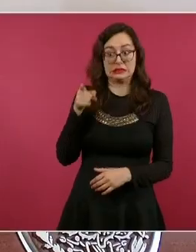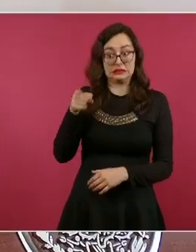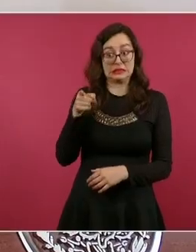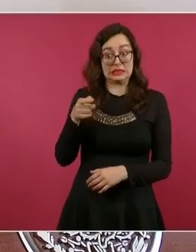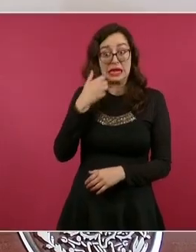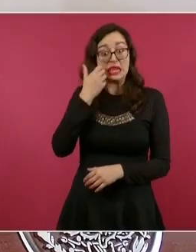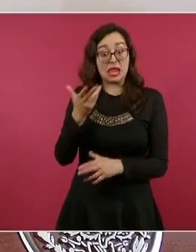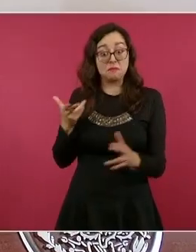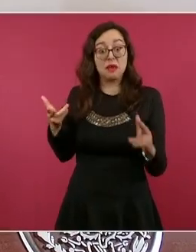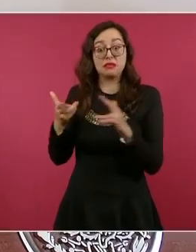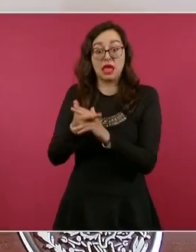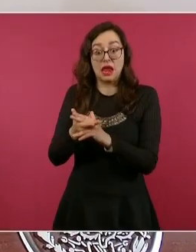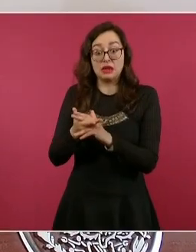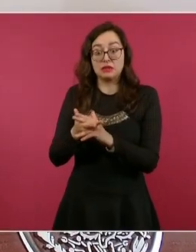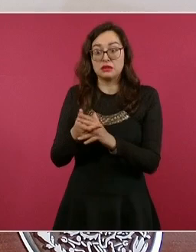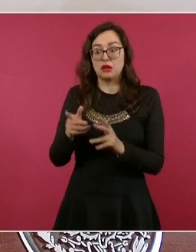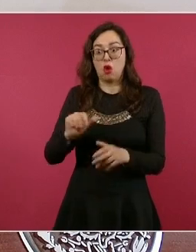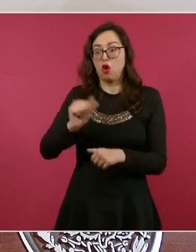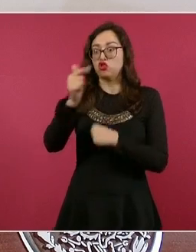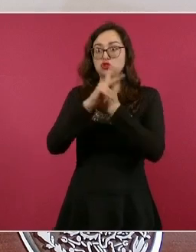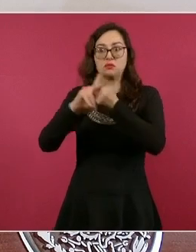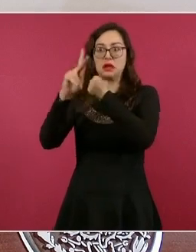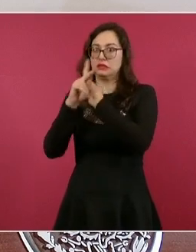se le da asilo.